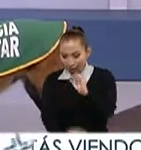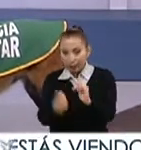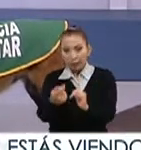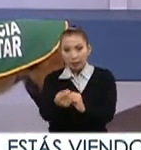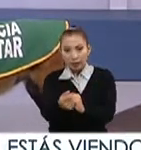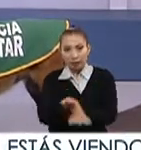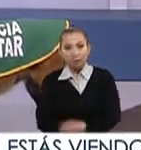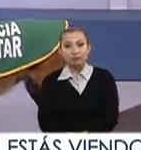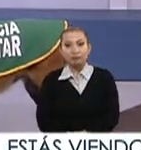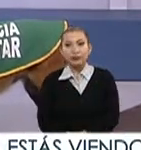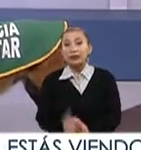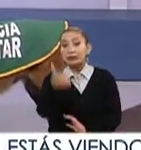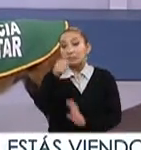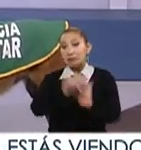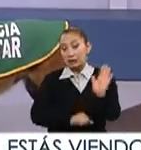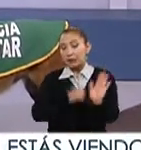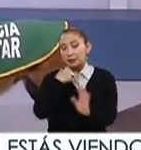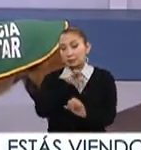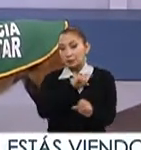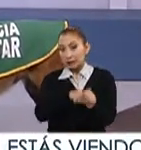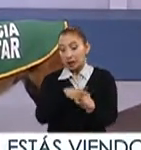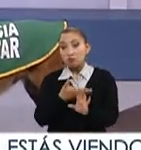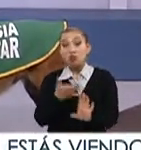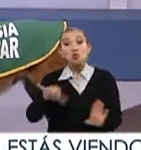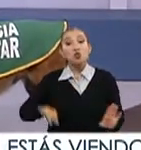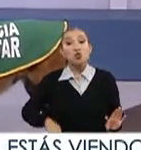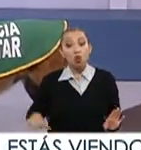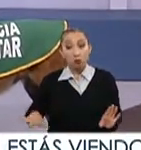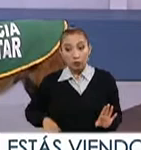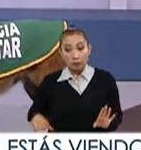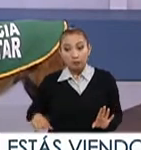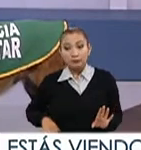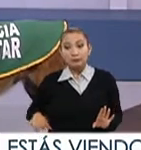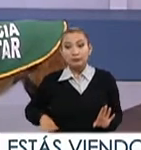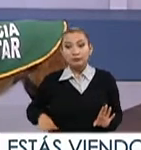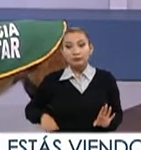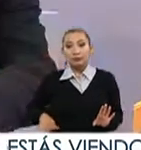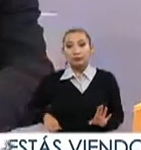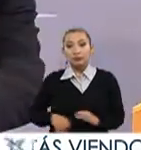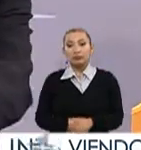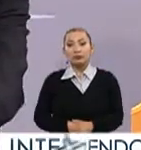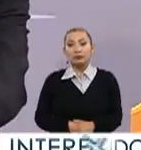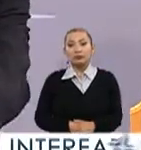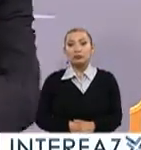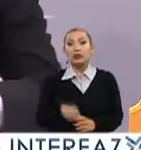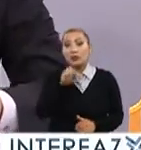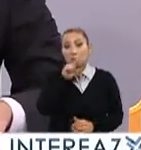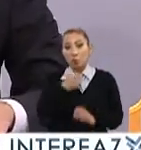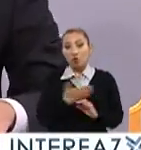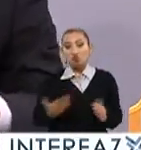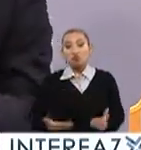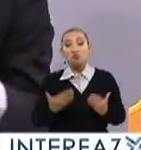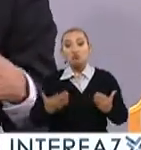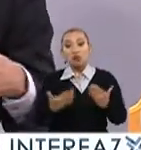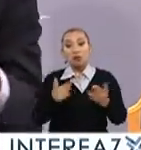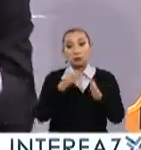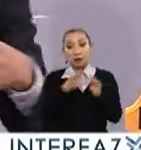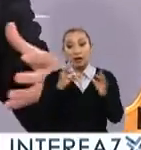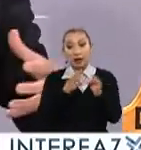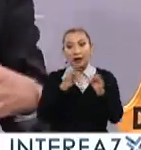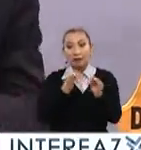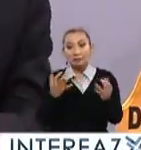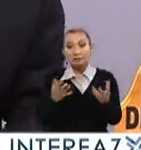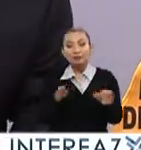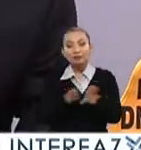perrito. Pero son 6 meses de especialidad. Pues muy interesante y por supuesto también muy emotivo eso que nos comentas